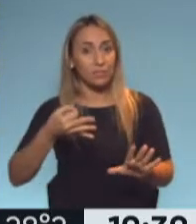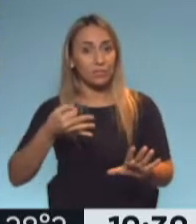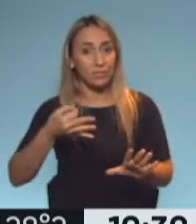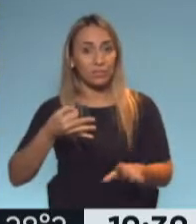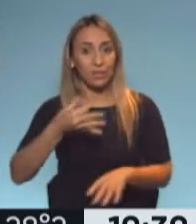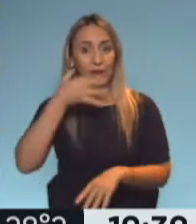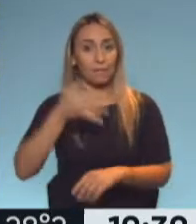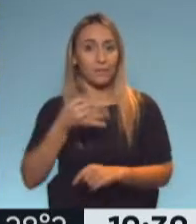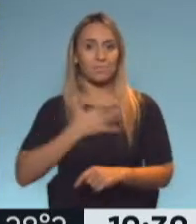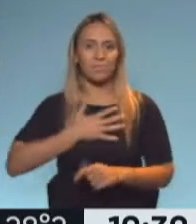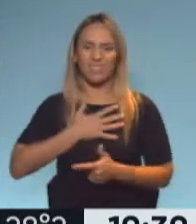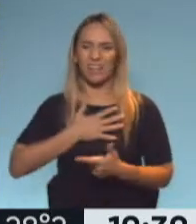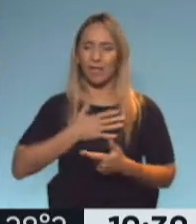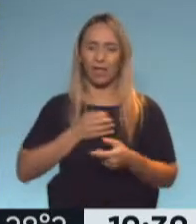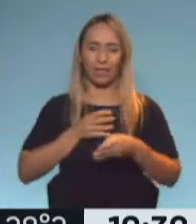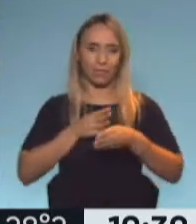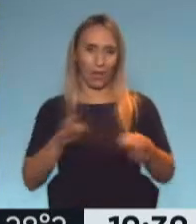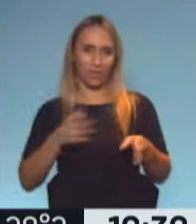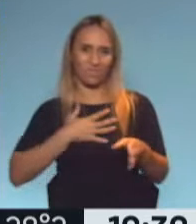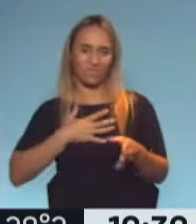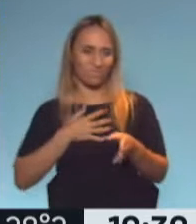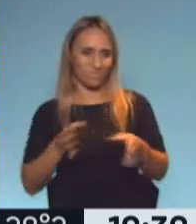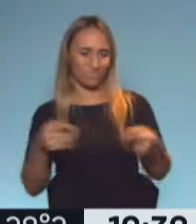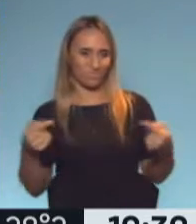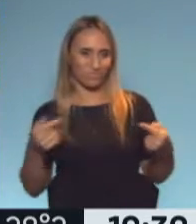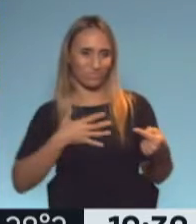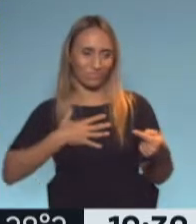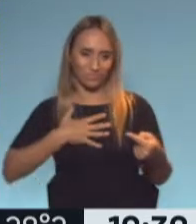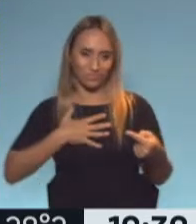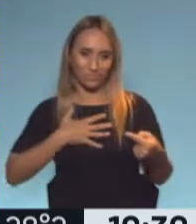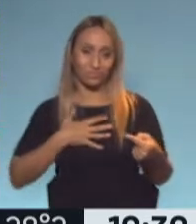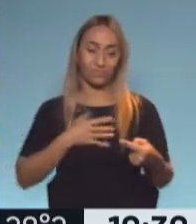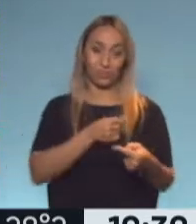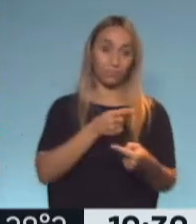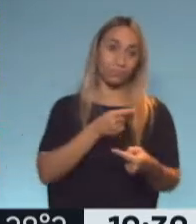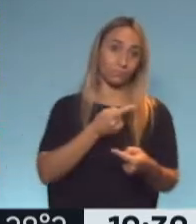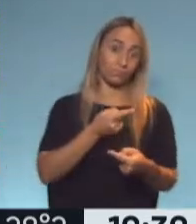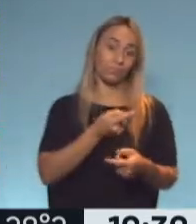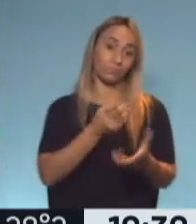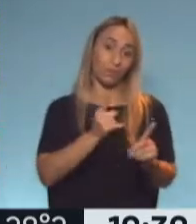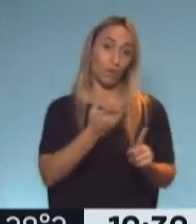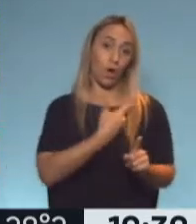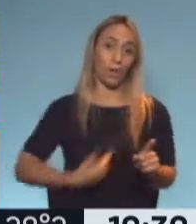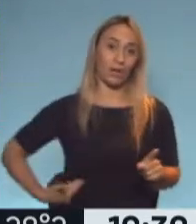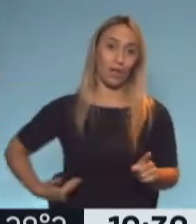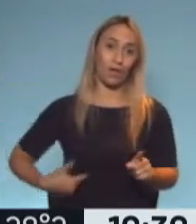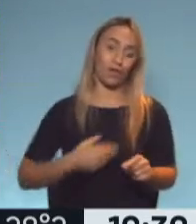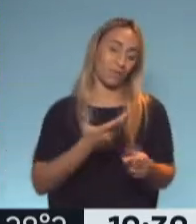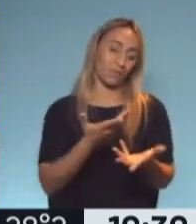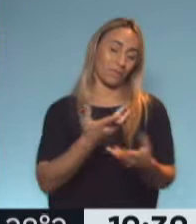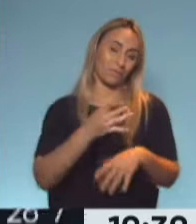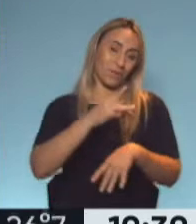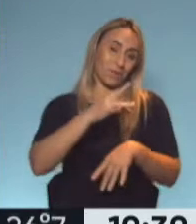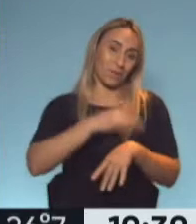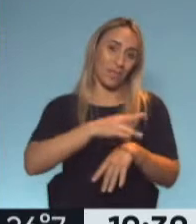una sensación ambigua porque marca la precisión con que el gobernador es veterinario y de pandemia